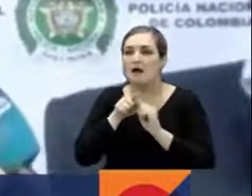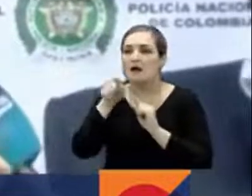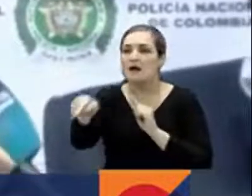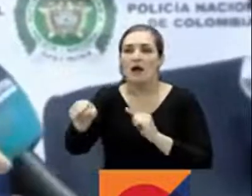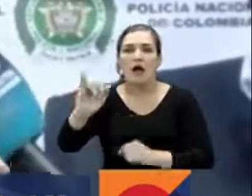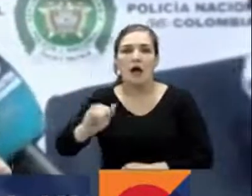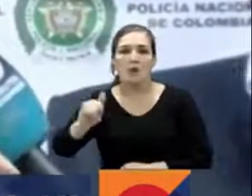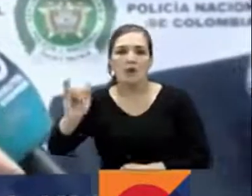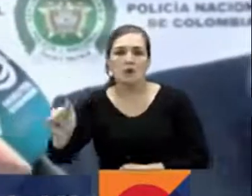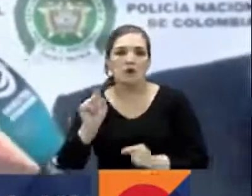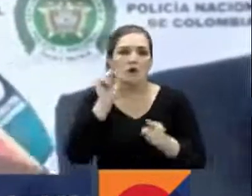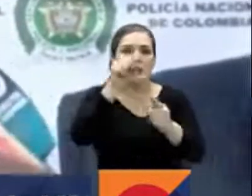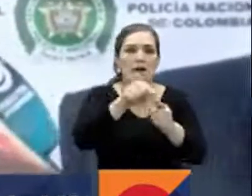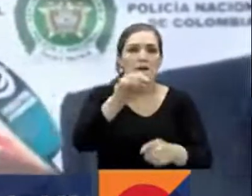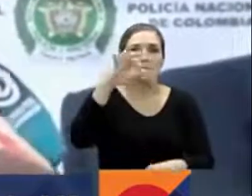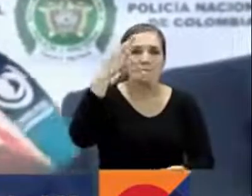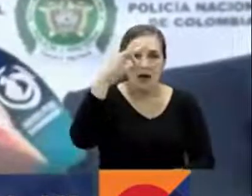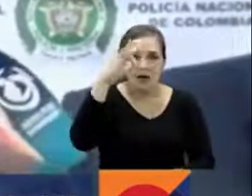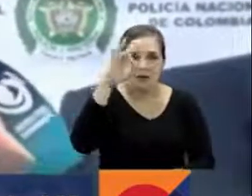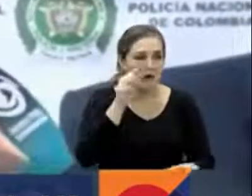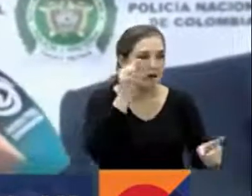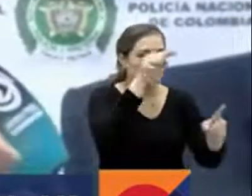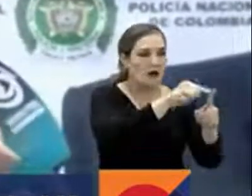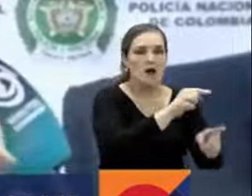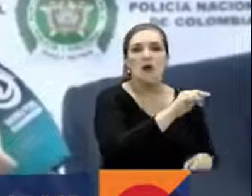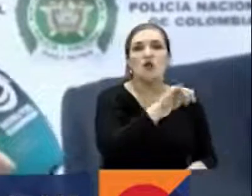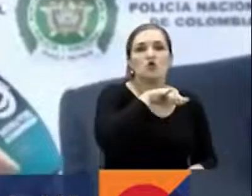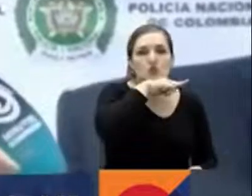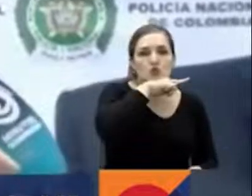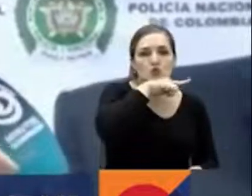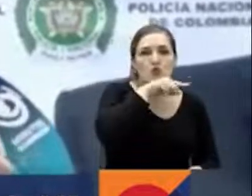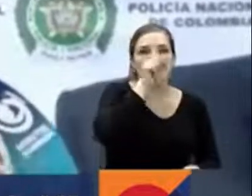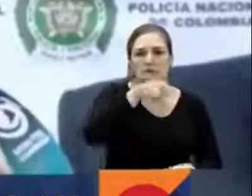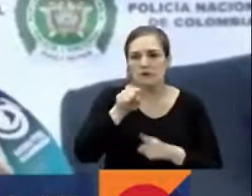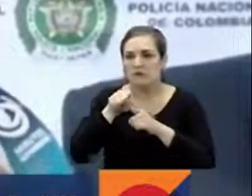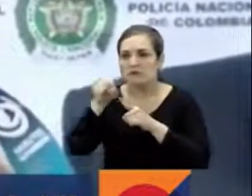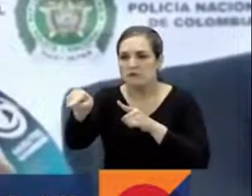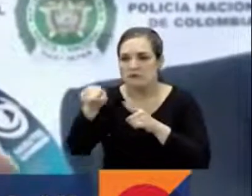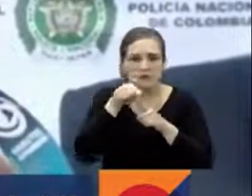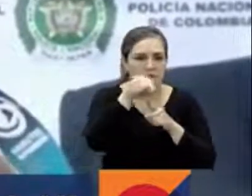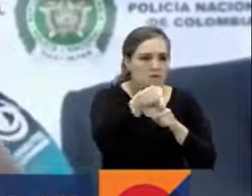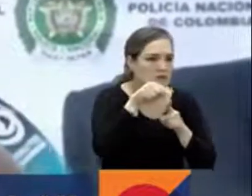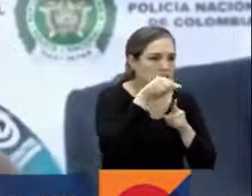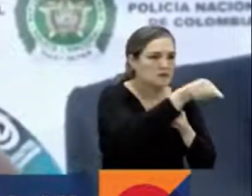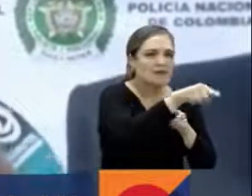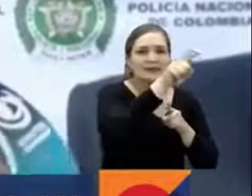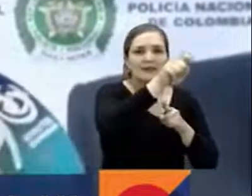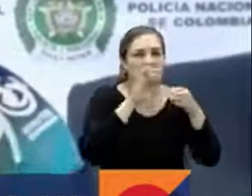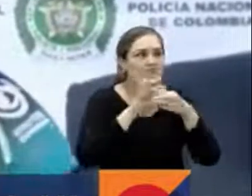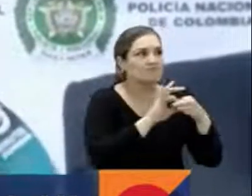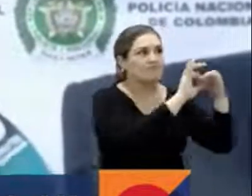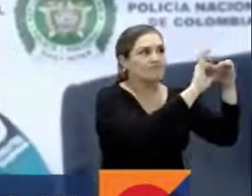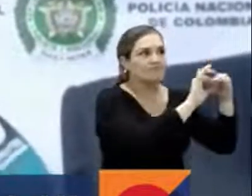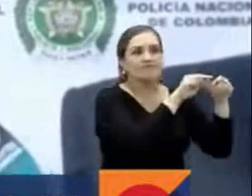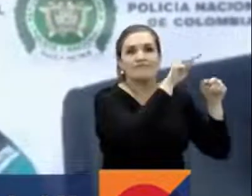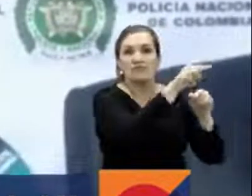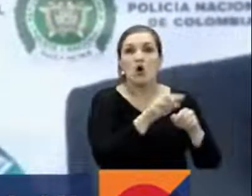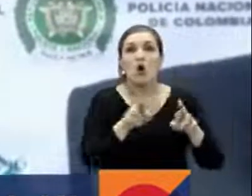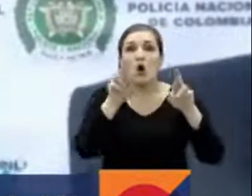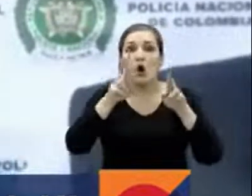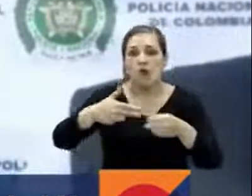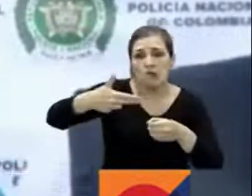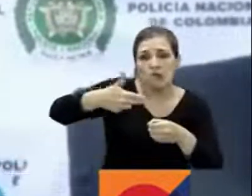Jamundí, Palmira y Jumbo, con energías para su movilización que no sea de